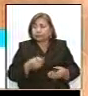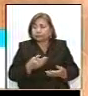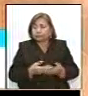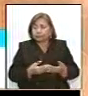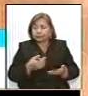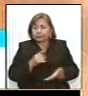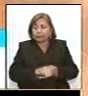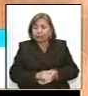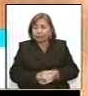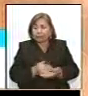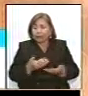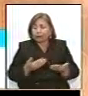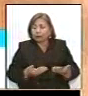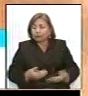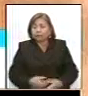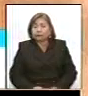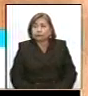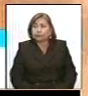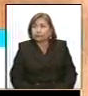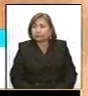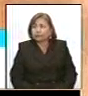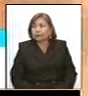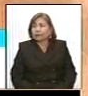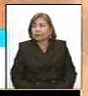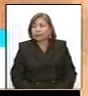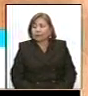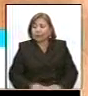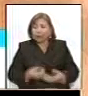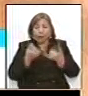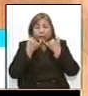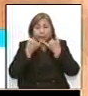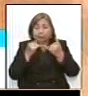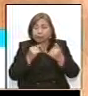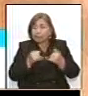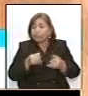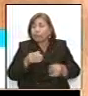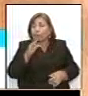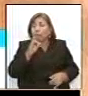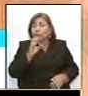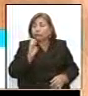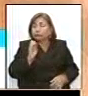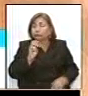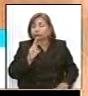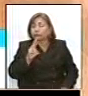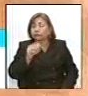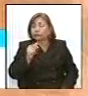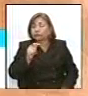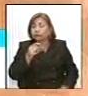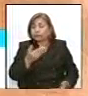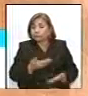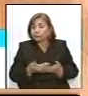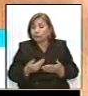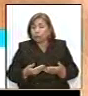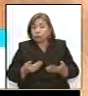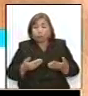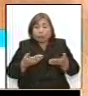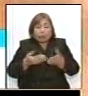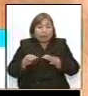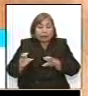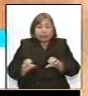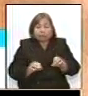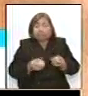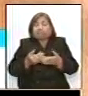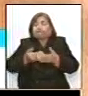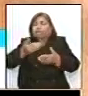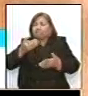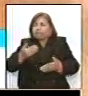de que esto fuera en materia de la denuncia. Y ese informe, fe de ratas, llamémosle así, había sido,